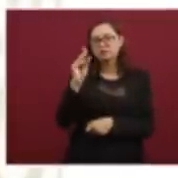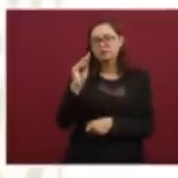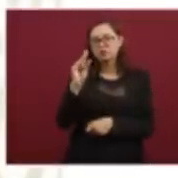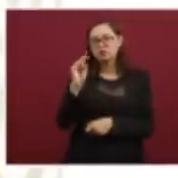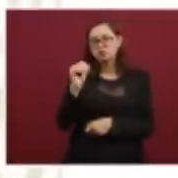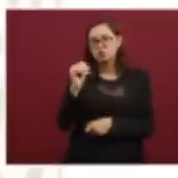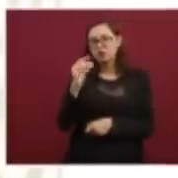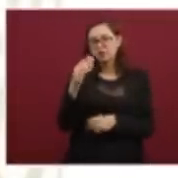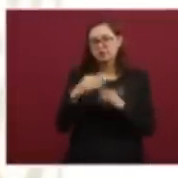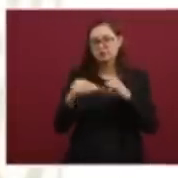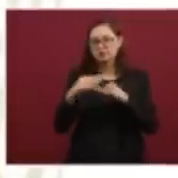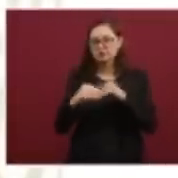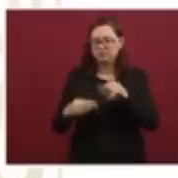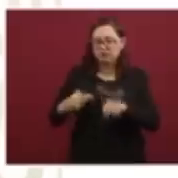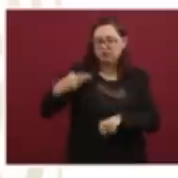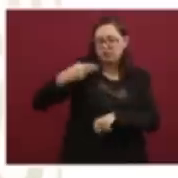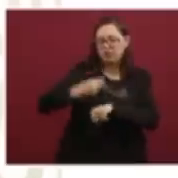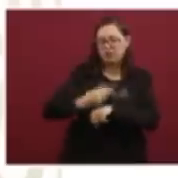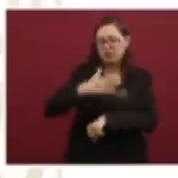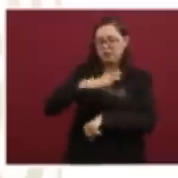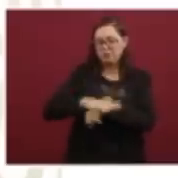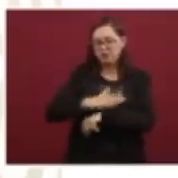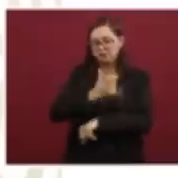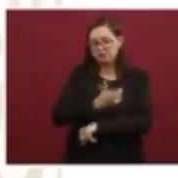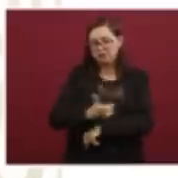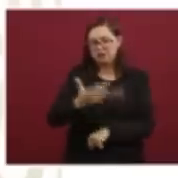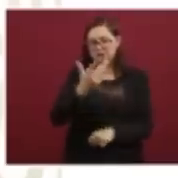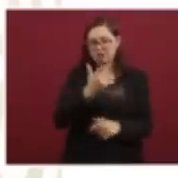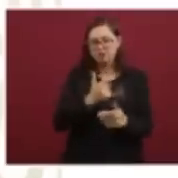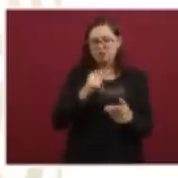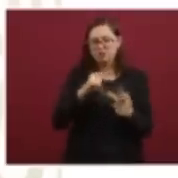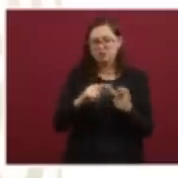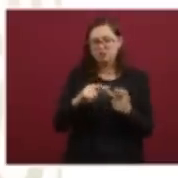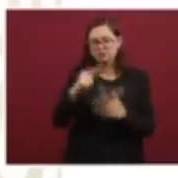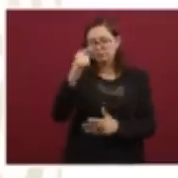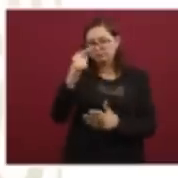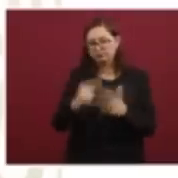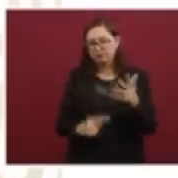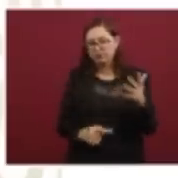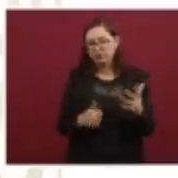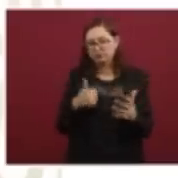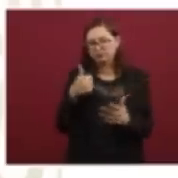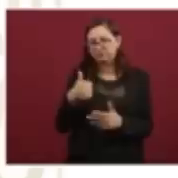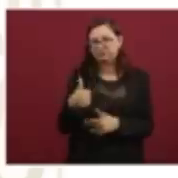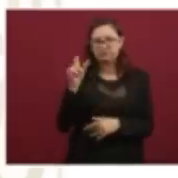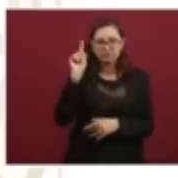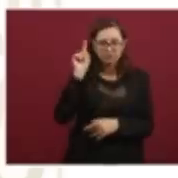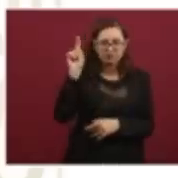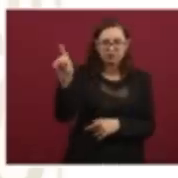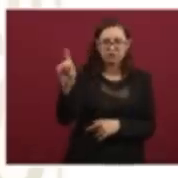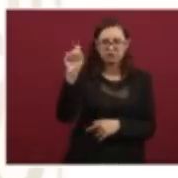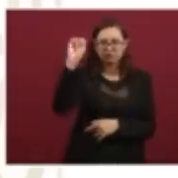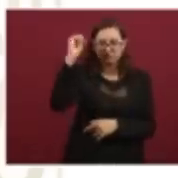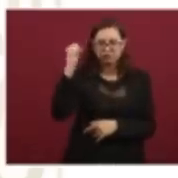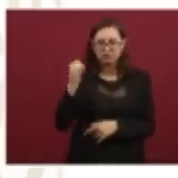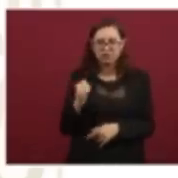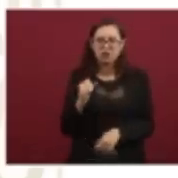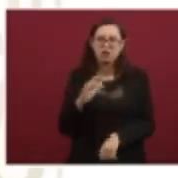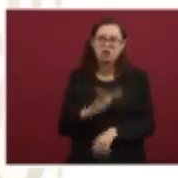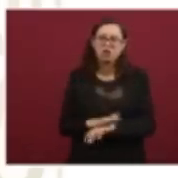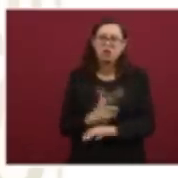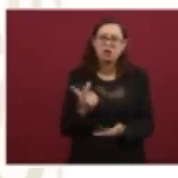3.09 pesos por litro, es el lugar número 6 en la lista. En Abolato, Sinaloa, el precio más